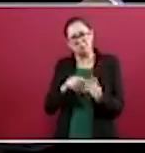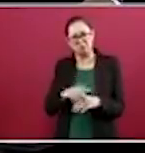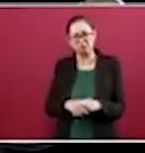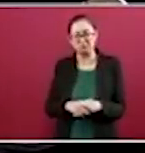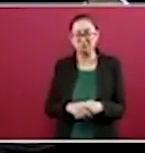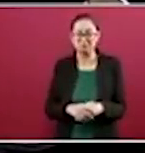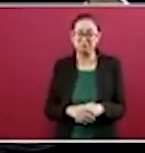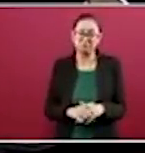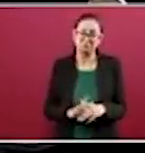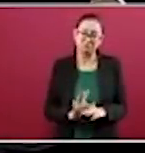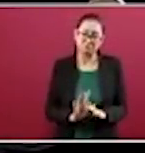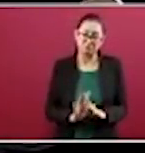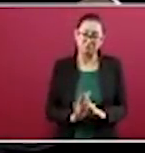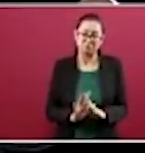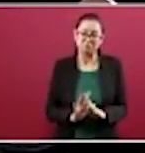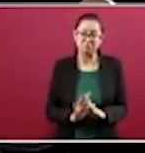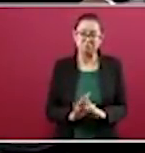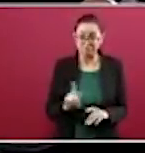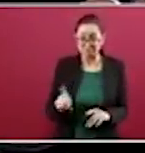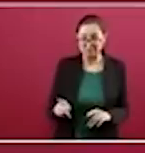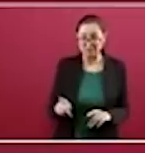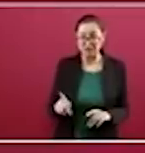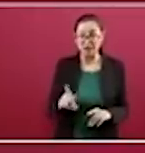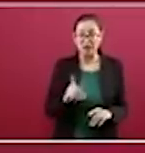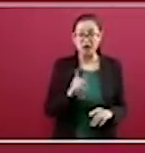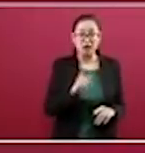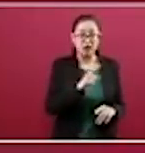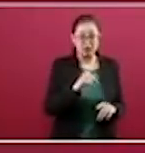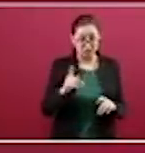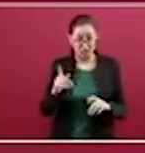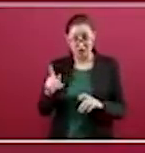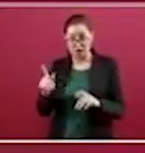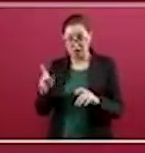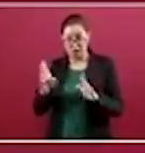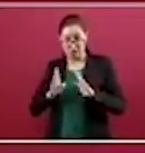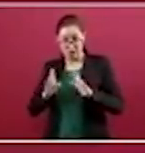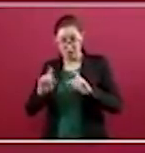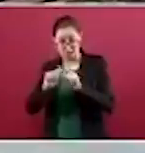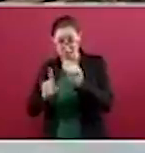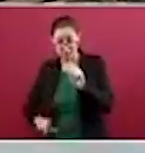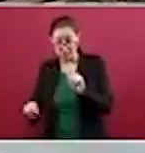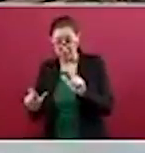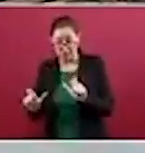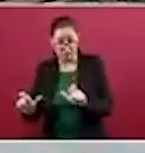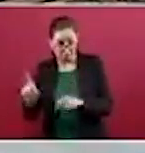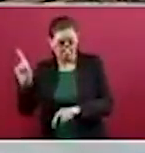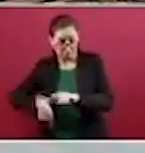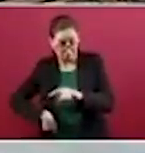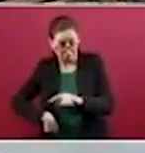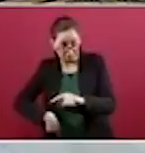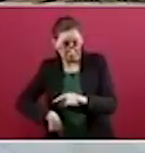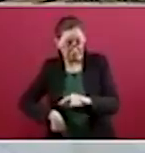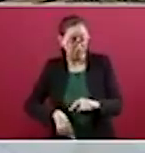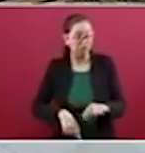Sí, pero ¿sin que haya Guardia Nacional? No, hace hincapié también en la necesidad de que no sea mando